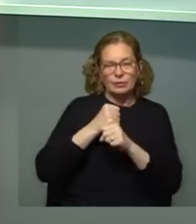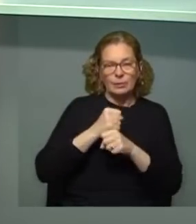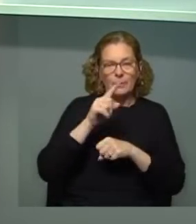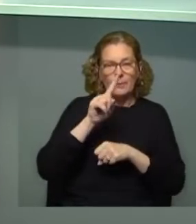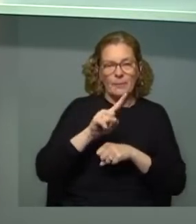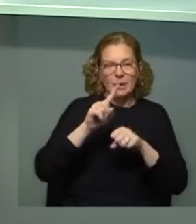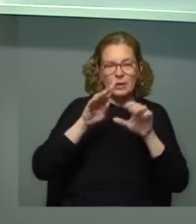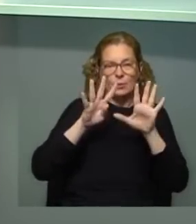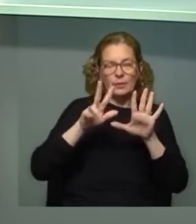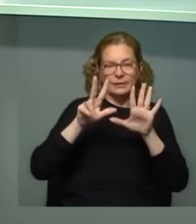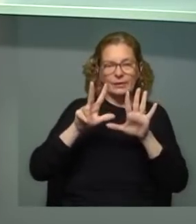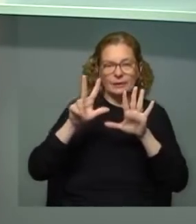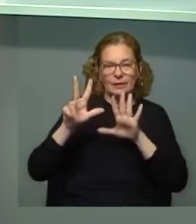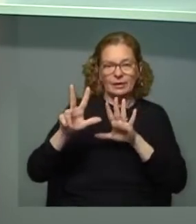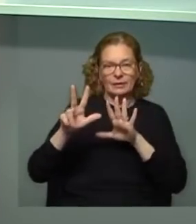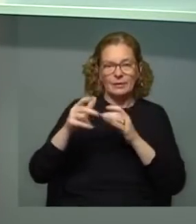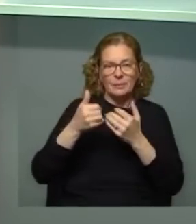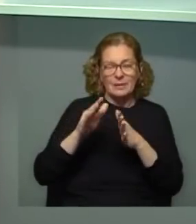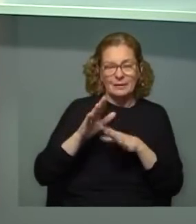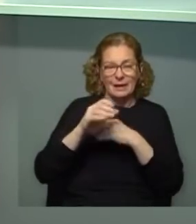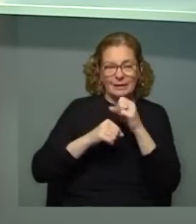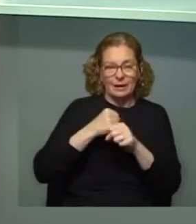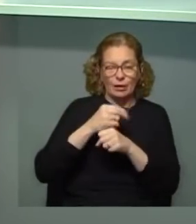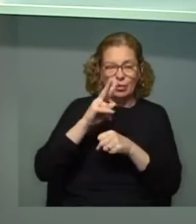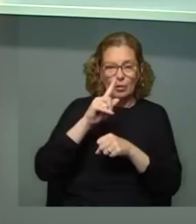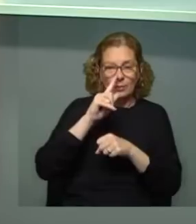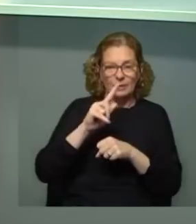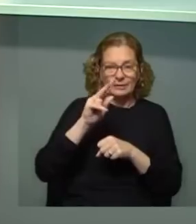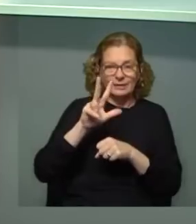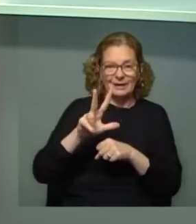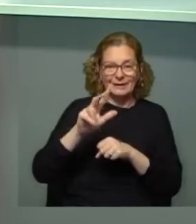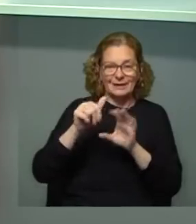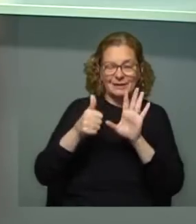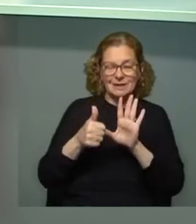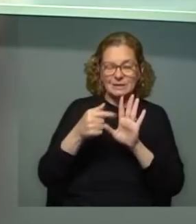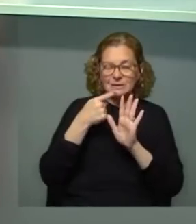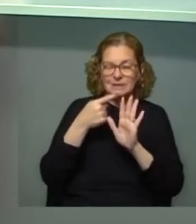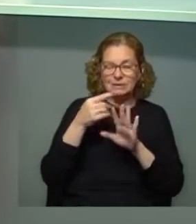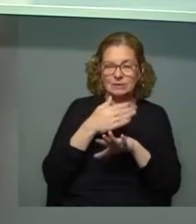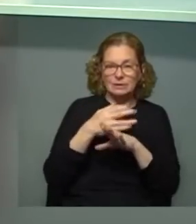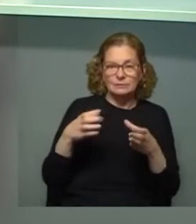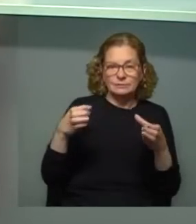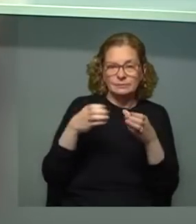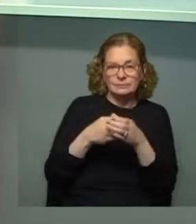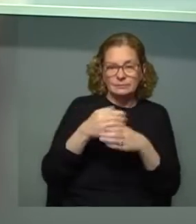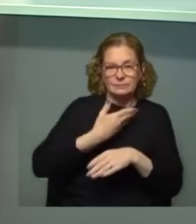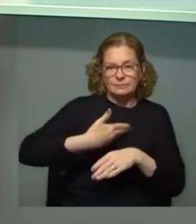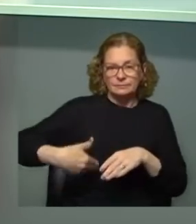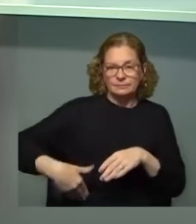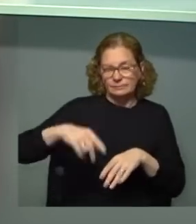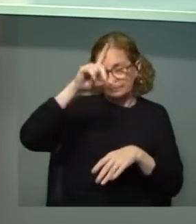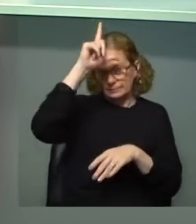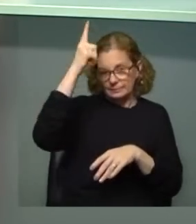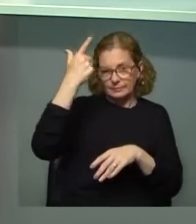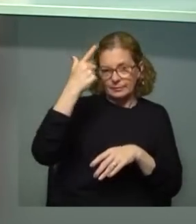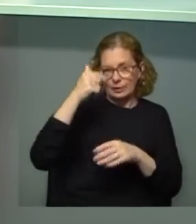1973 y va a comenzar a regir recién en 2036 así lo anunciaron tras una reunión entre el presidente Luis la